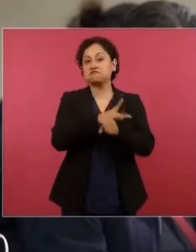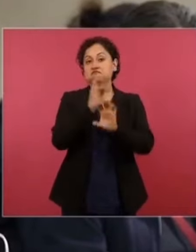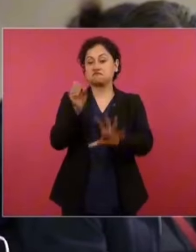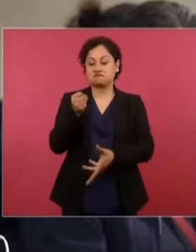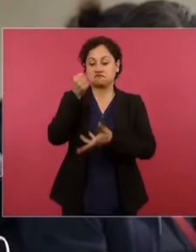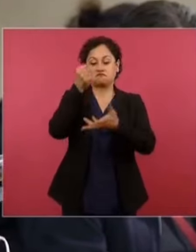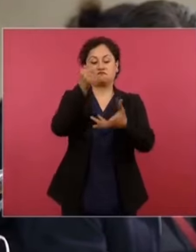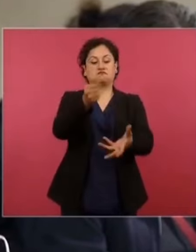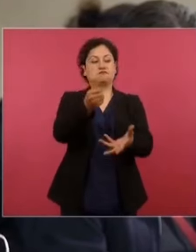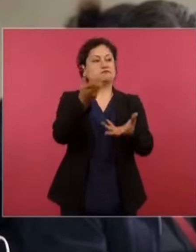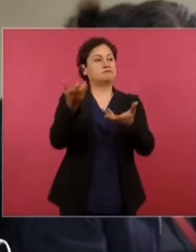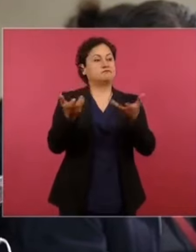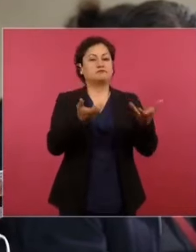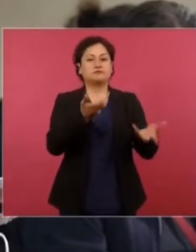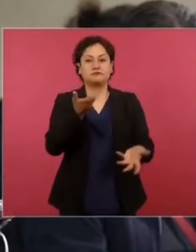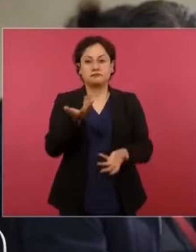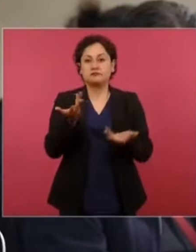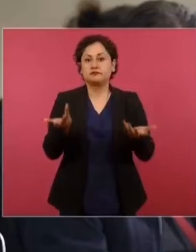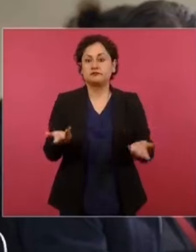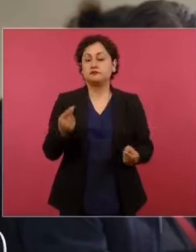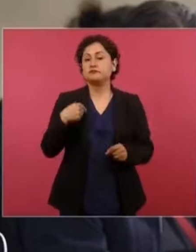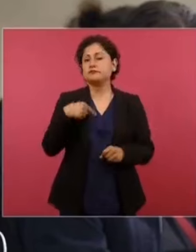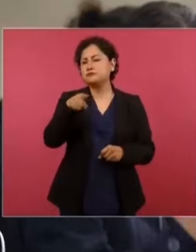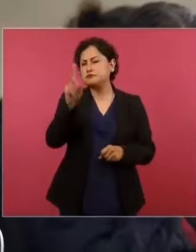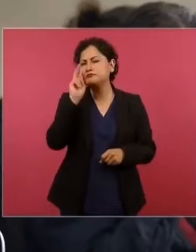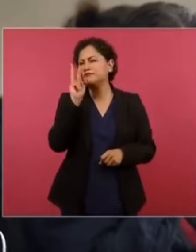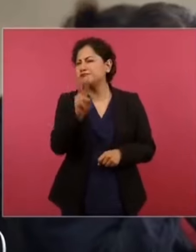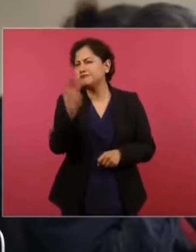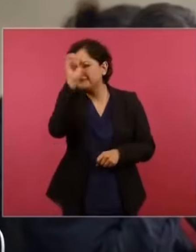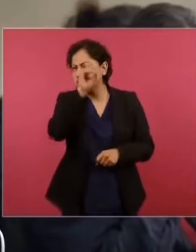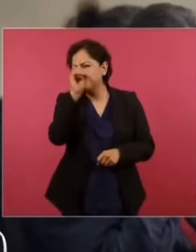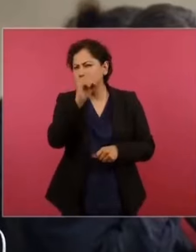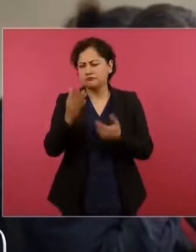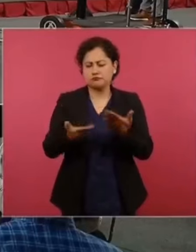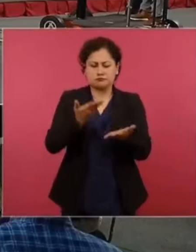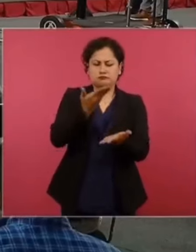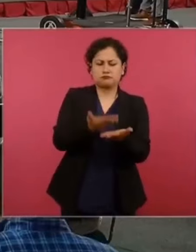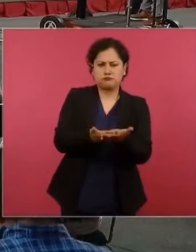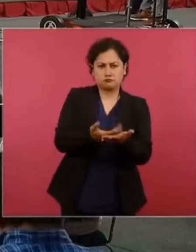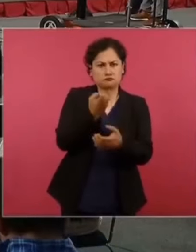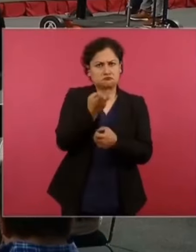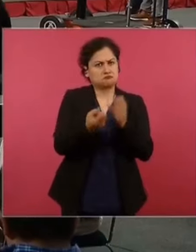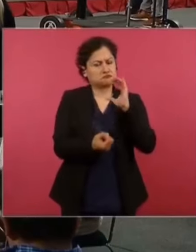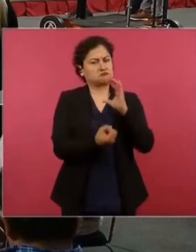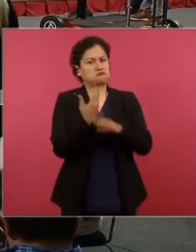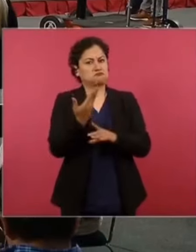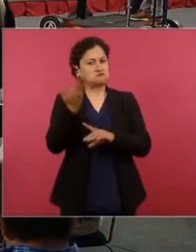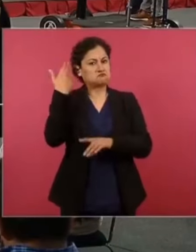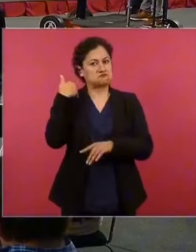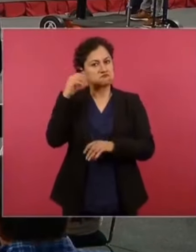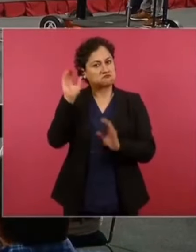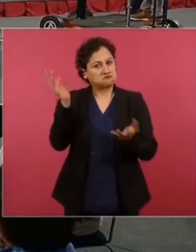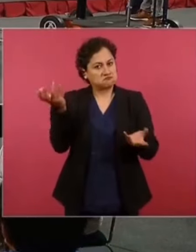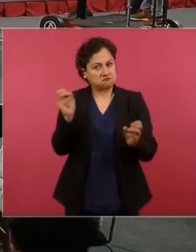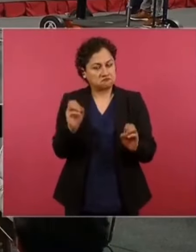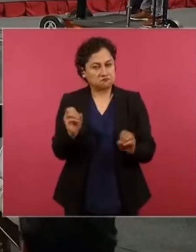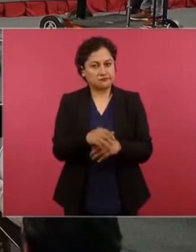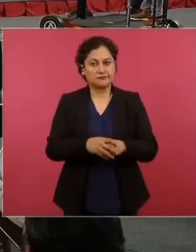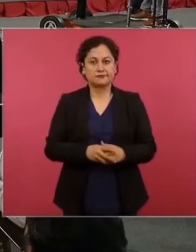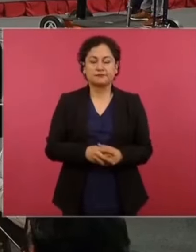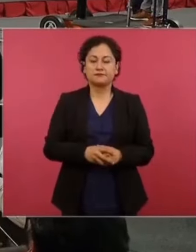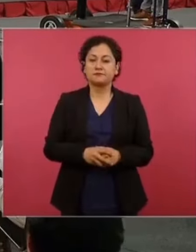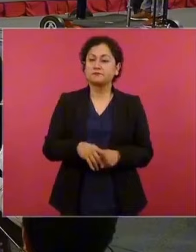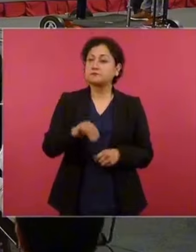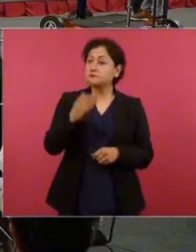esta propuesta y esta situación que no la habíamos tocado antes presidente bien y además este pues ya